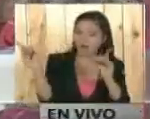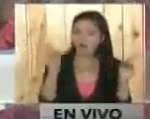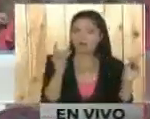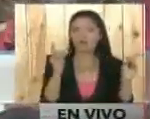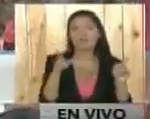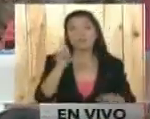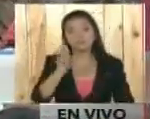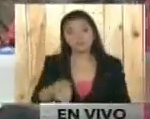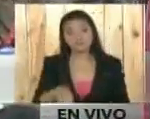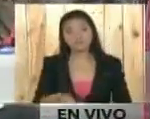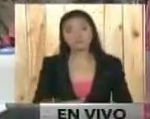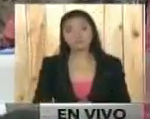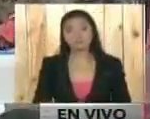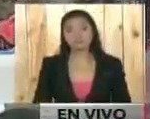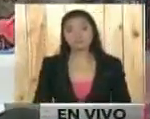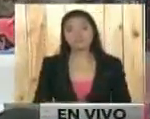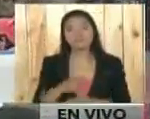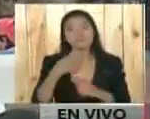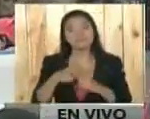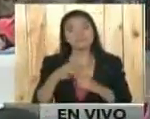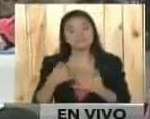inclusive